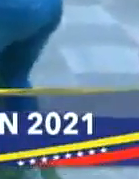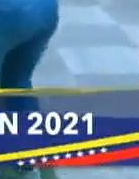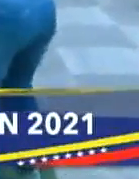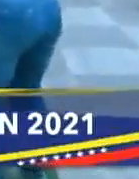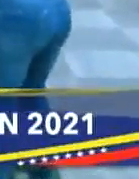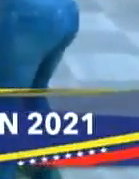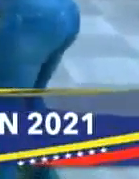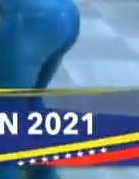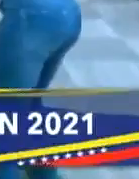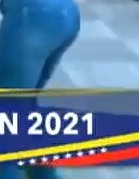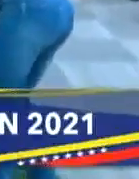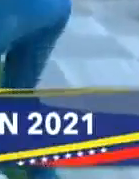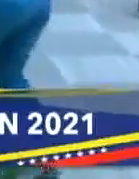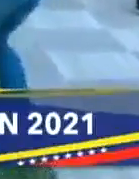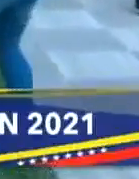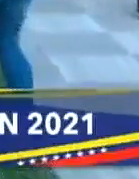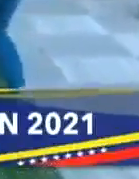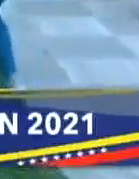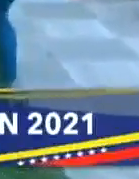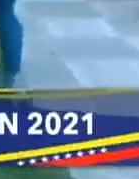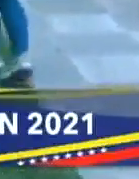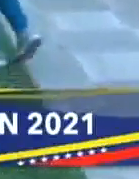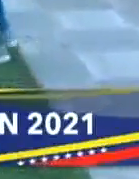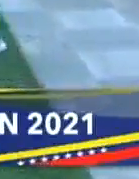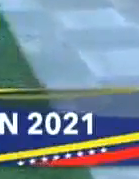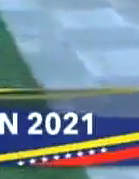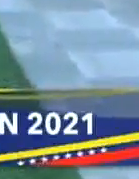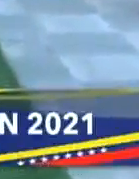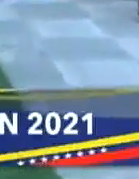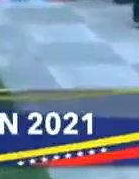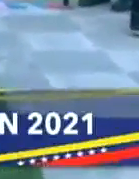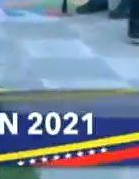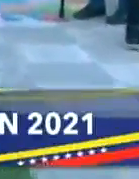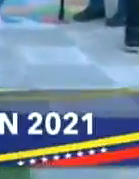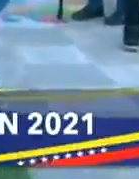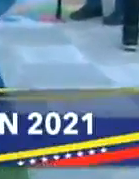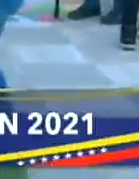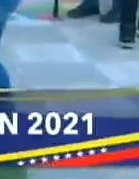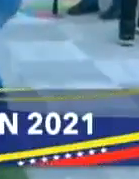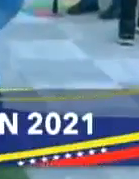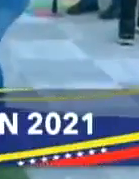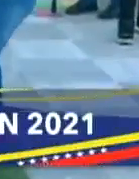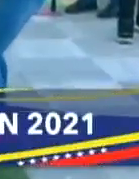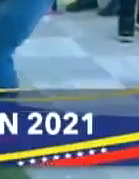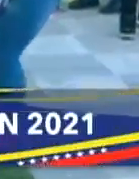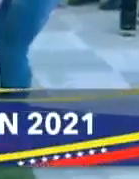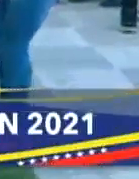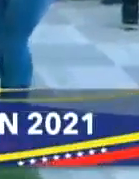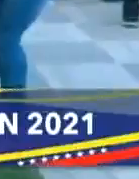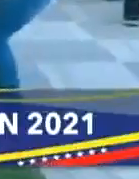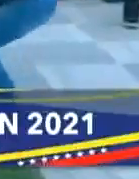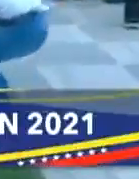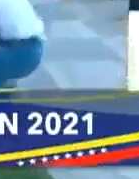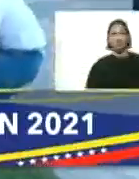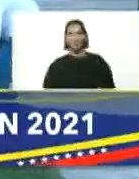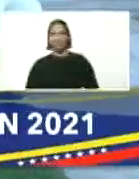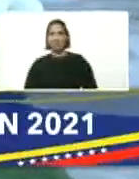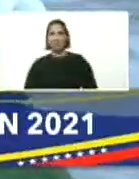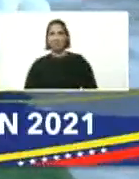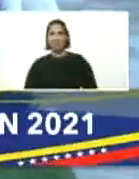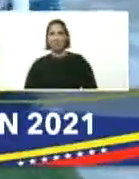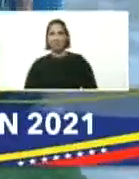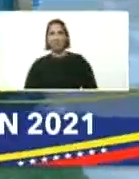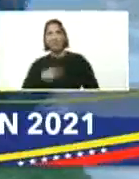Misión Cultura, corazón adentro. Al ministro Villegas se le olvida que estamos en vivo, a pesar de que él es periodista. Le gusta estar entrevistando